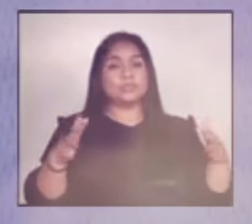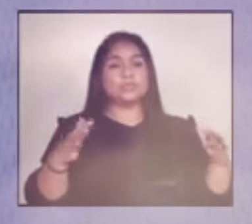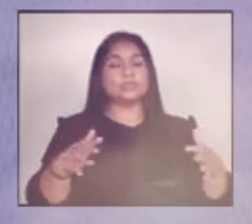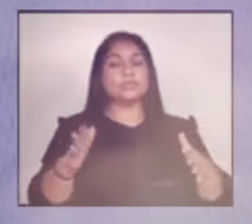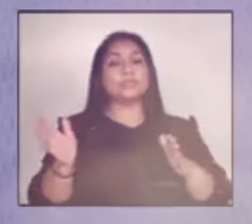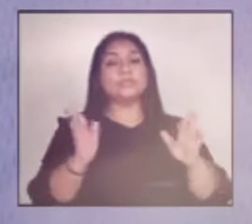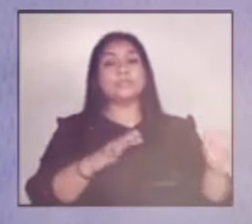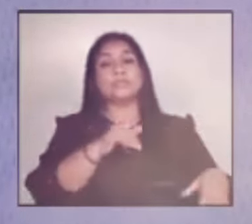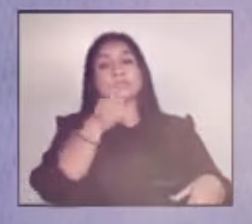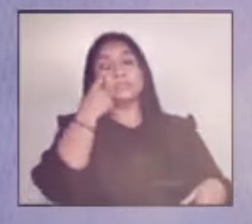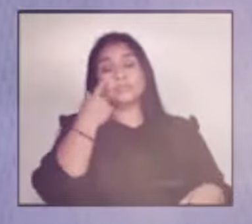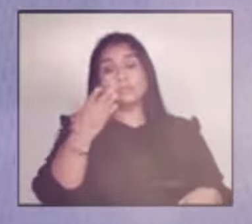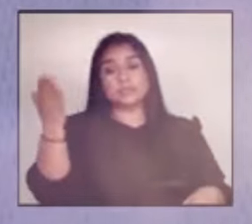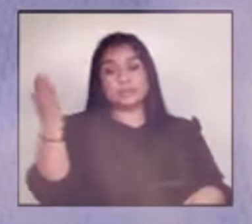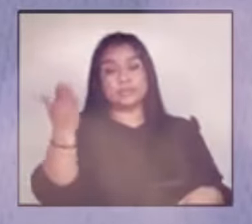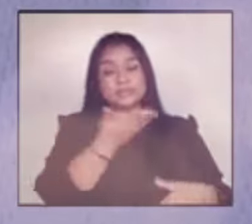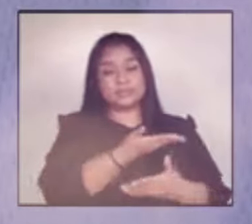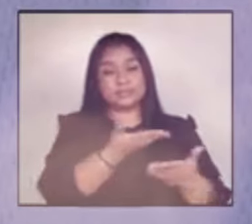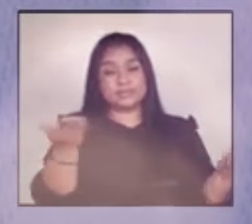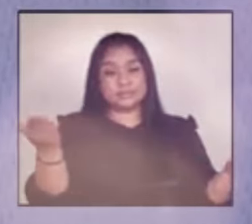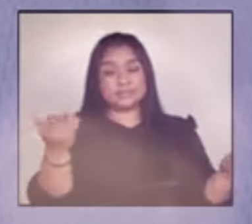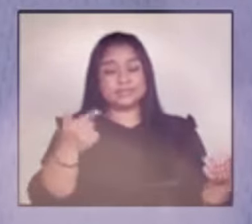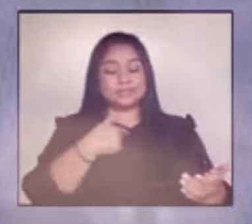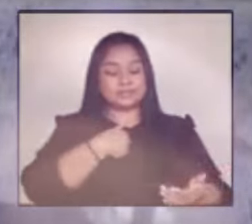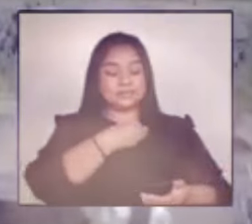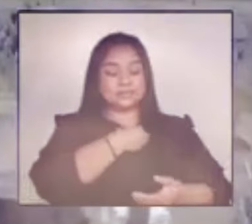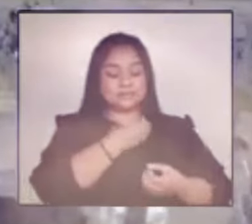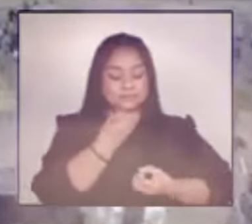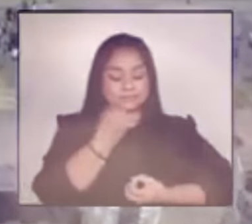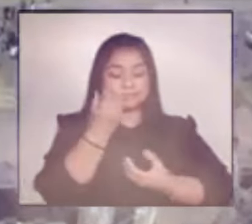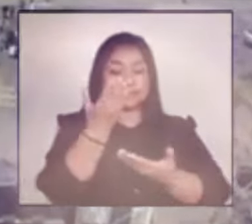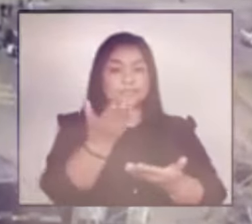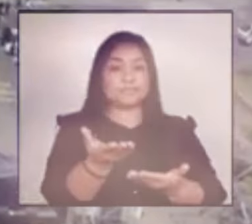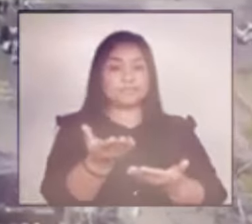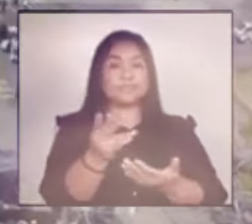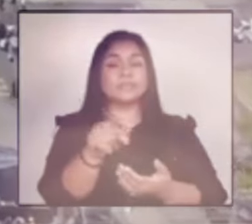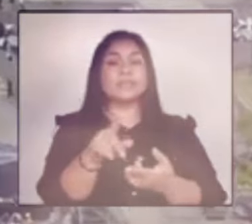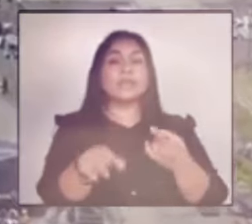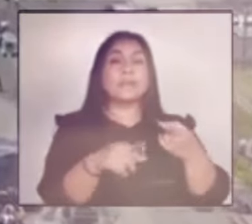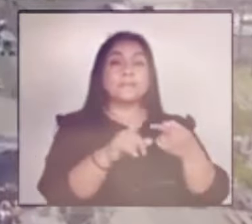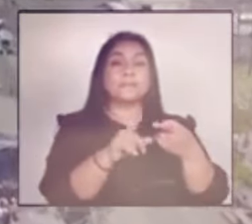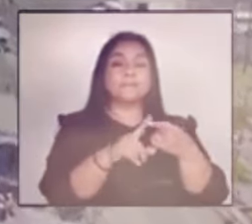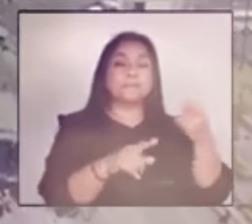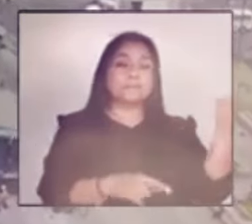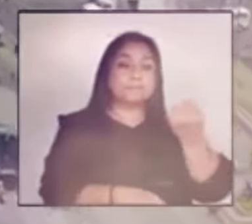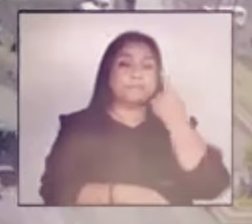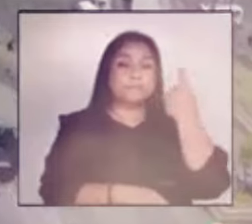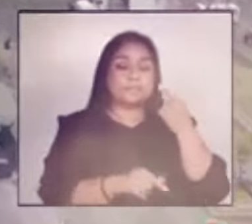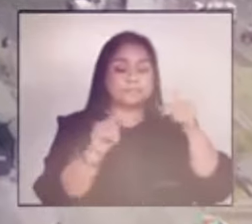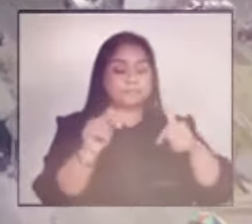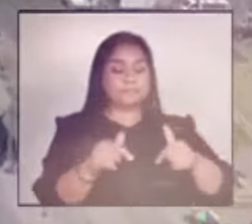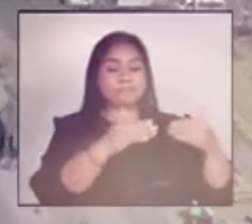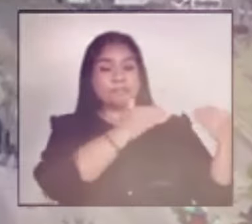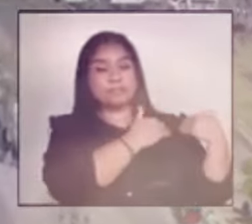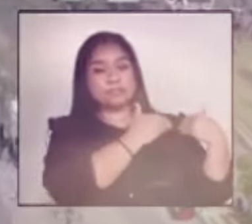Ante ustedes, quiero compartirles que el principio de este compromiso